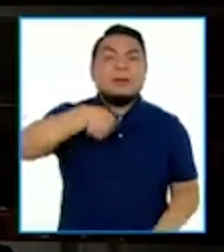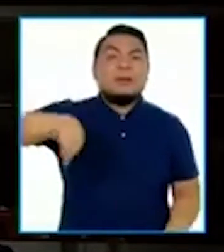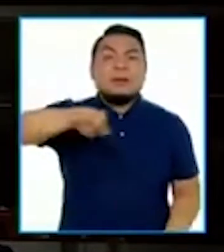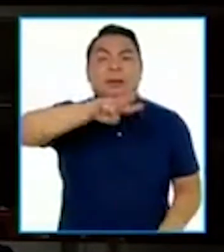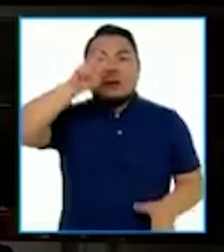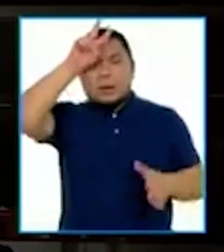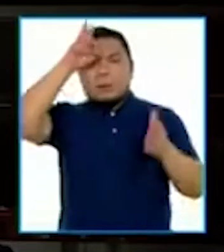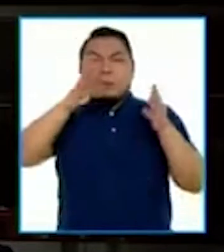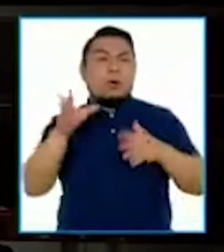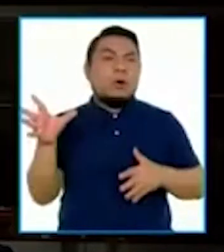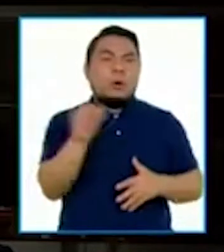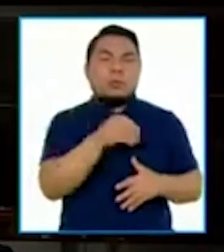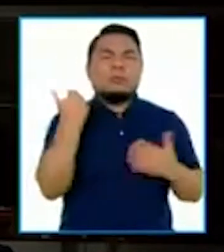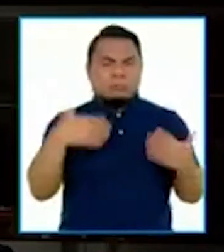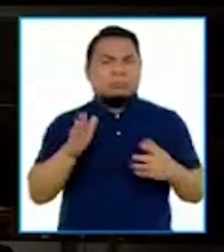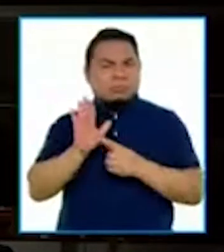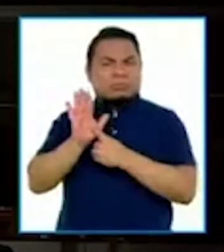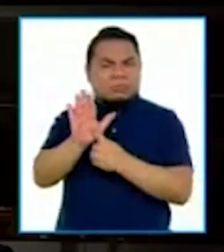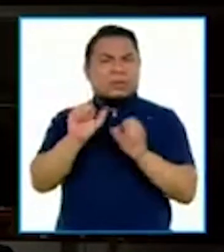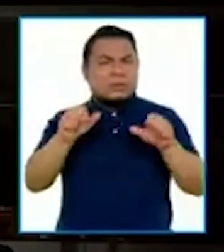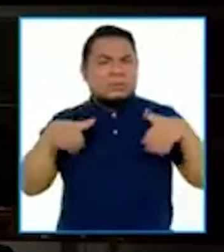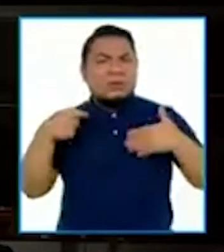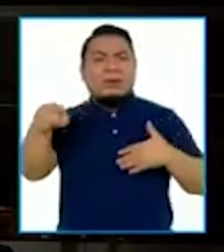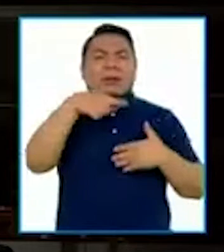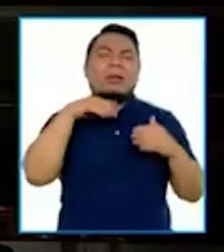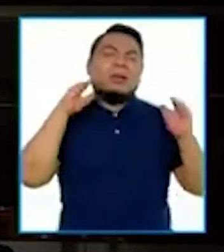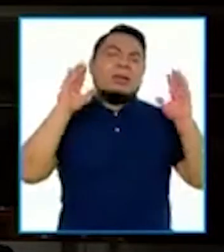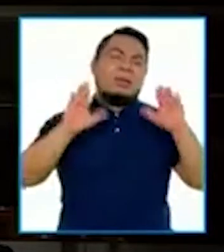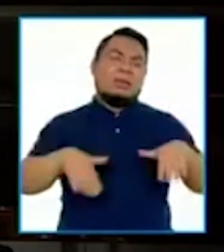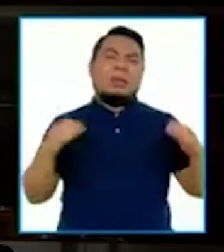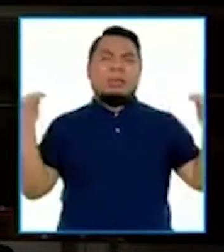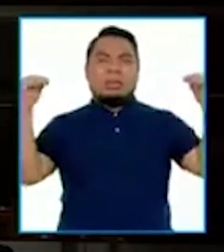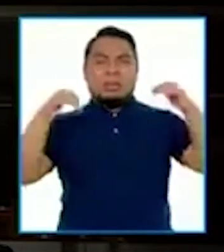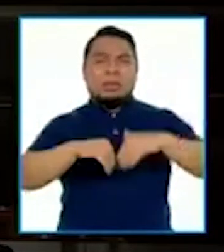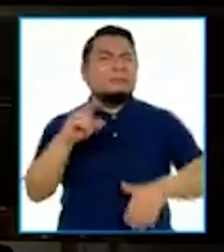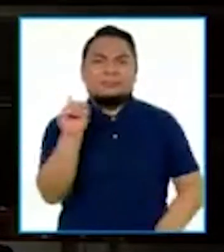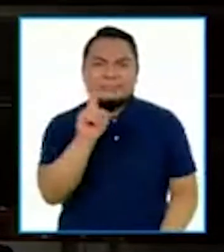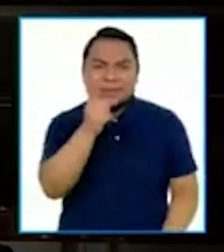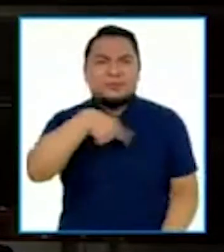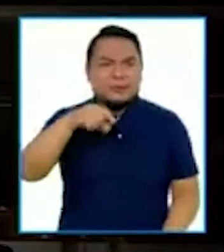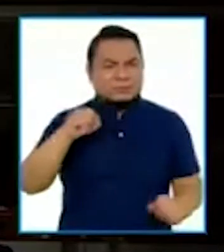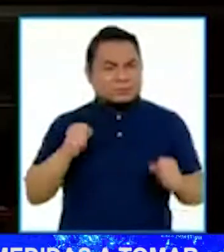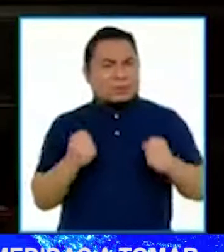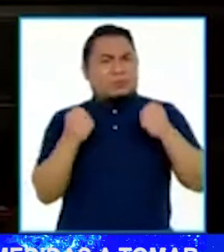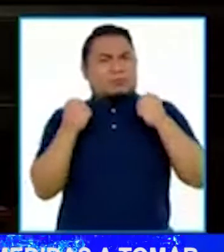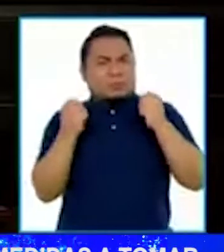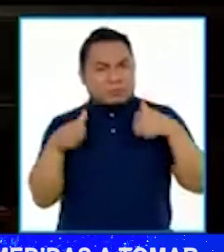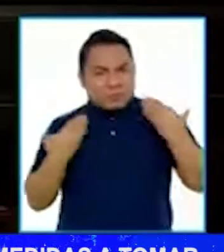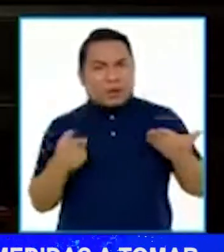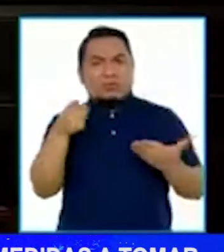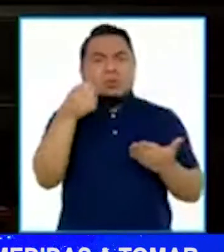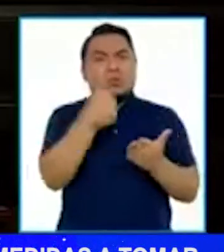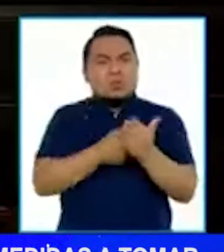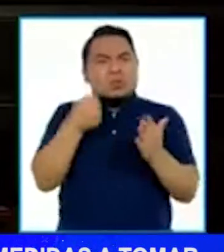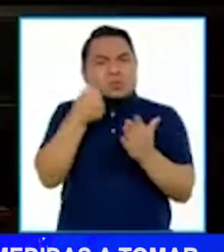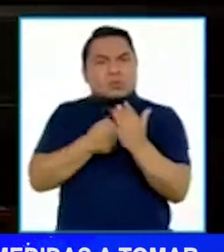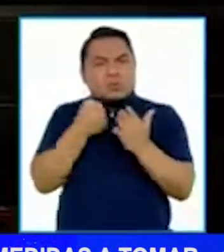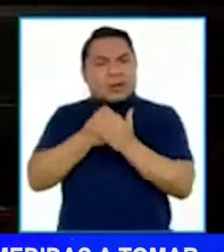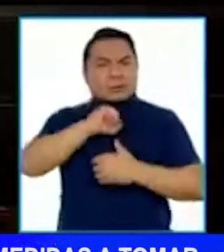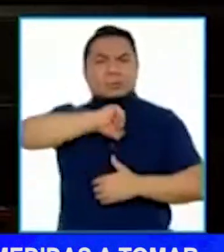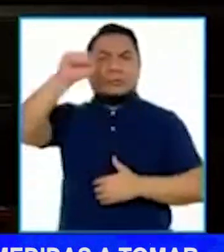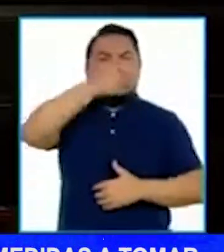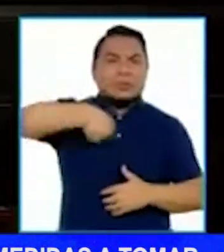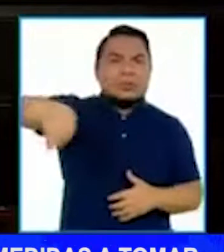Los peruanas y peruanas hemos demostrado que no nos rendimos ante la adversidad, que sabemos luchar y